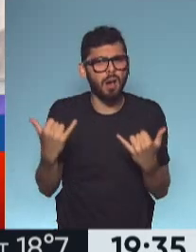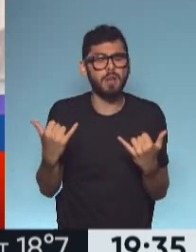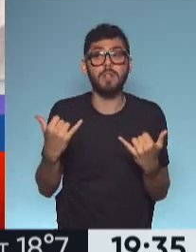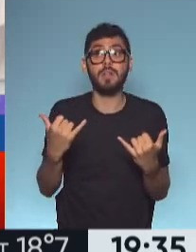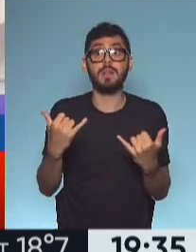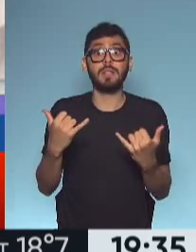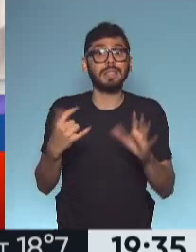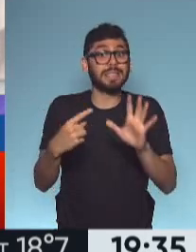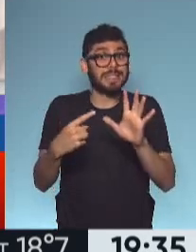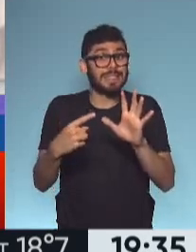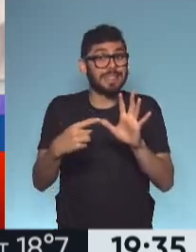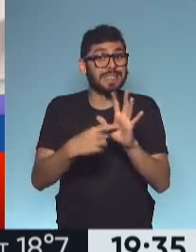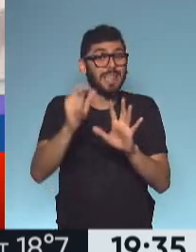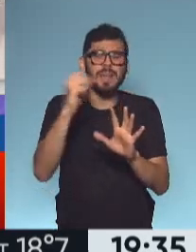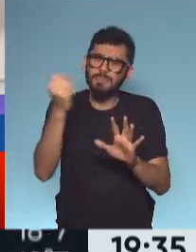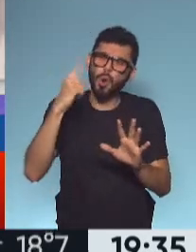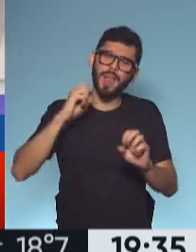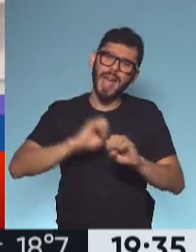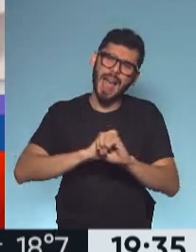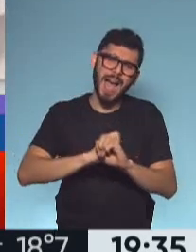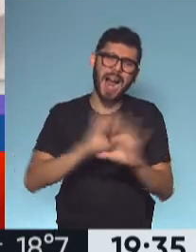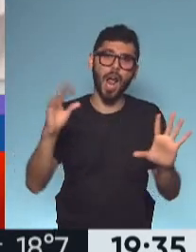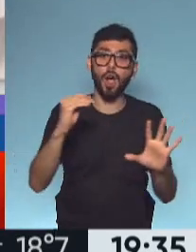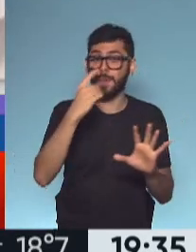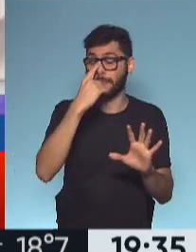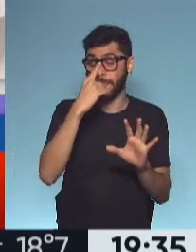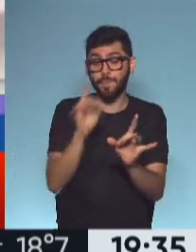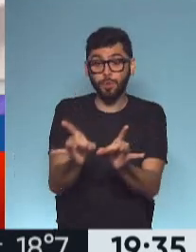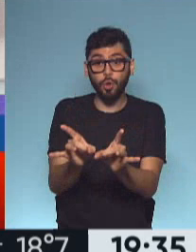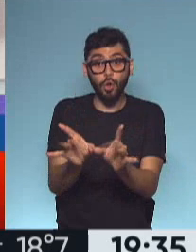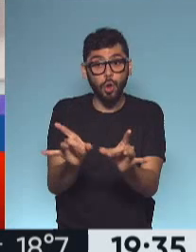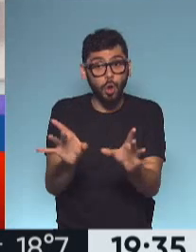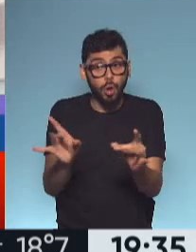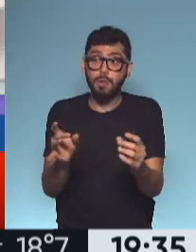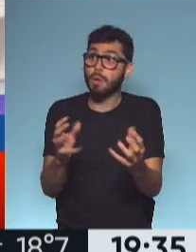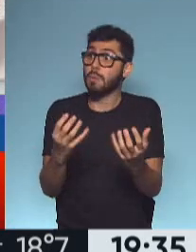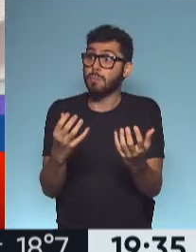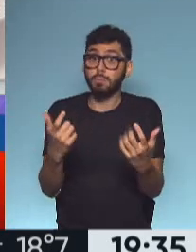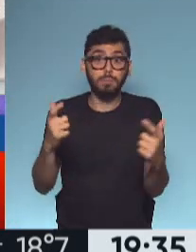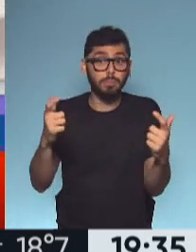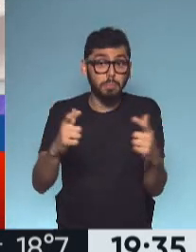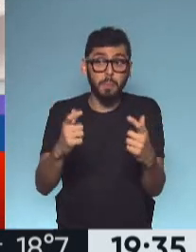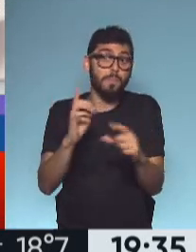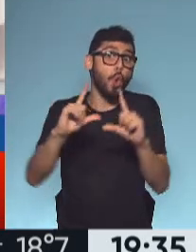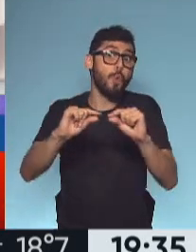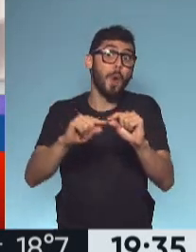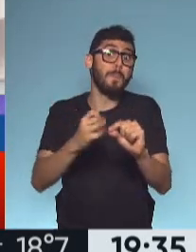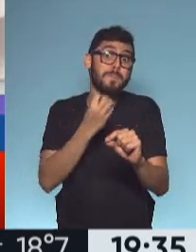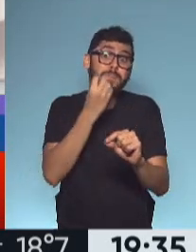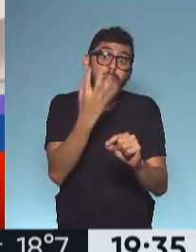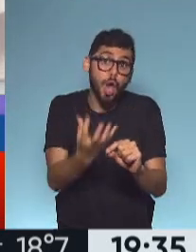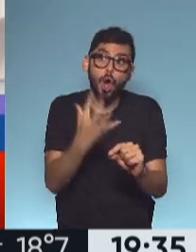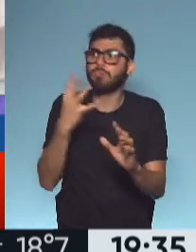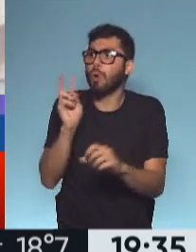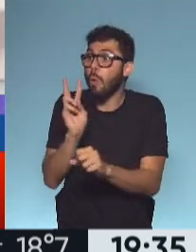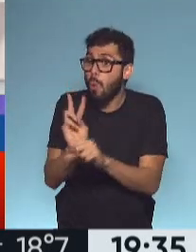nosotros es importante dejar en claro que si los números mejoran, por supuesto sosteniendo todos los cuidados, se van a poder